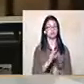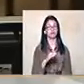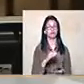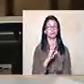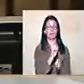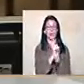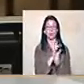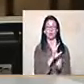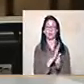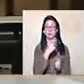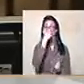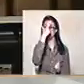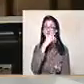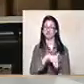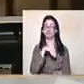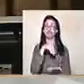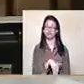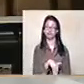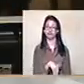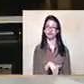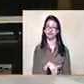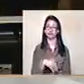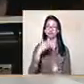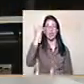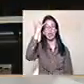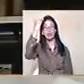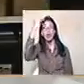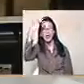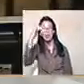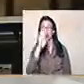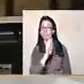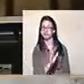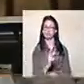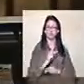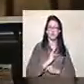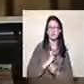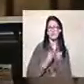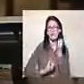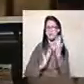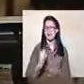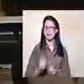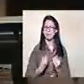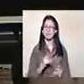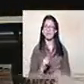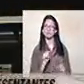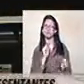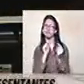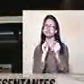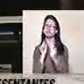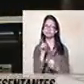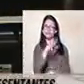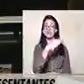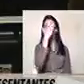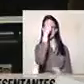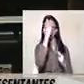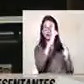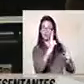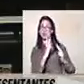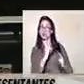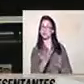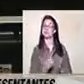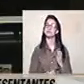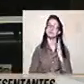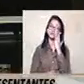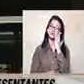con ideología propia y con gran reconocimiento ante la opinión pública.